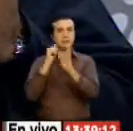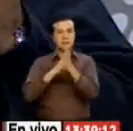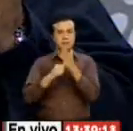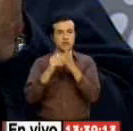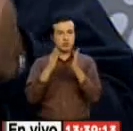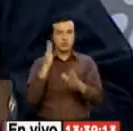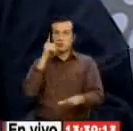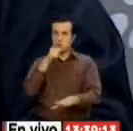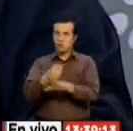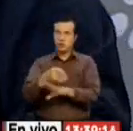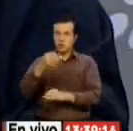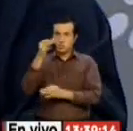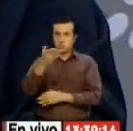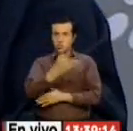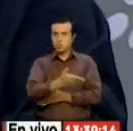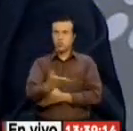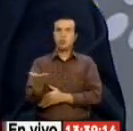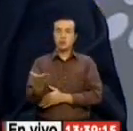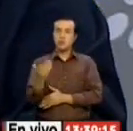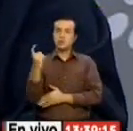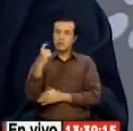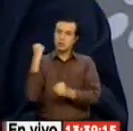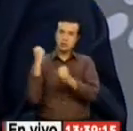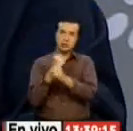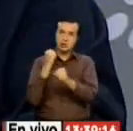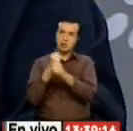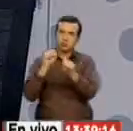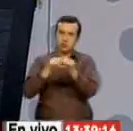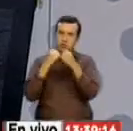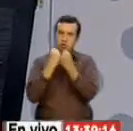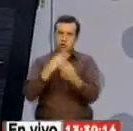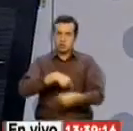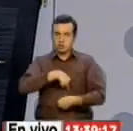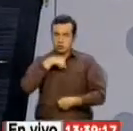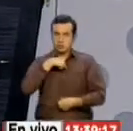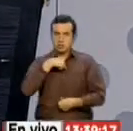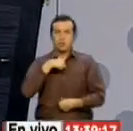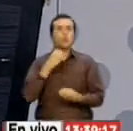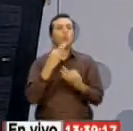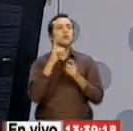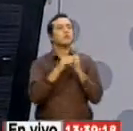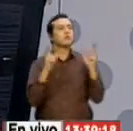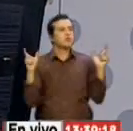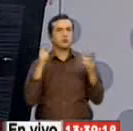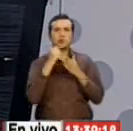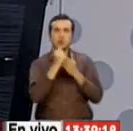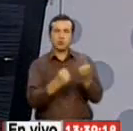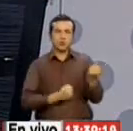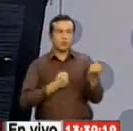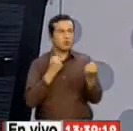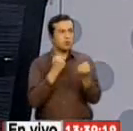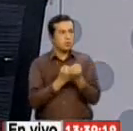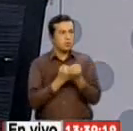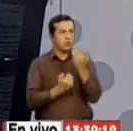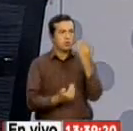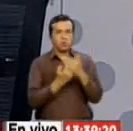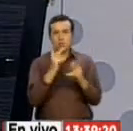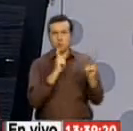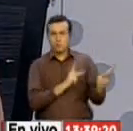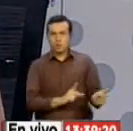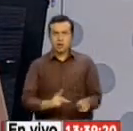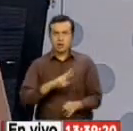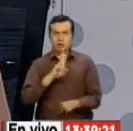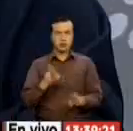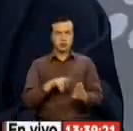de exigir el cumplimiento, es hay que trabajarlo con la sociedad civil. Para finalizar, ¿cuántas personas se van a beneficiar de este nuevo Plan Nacional